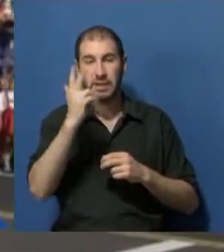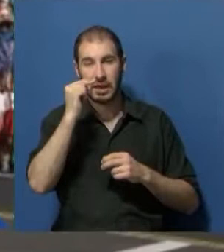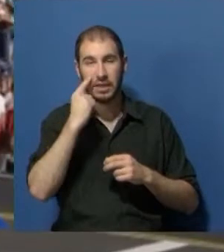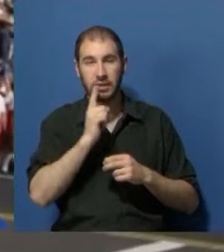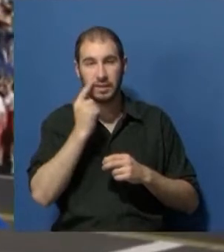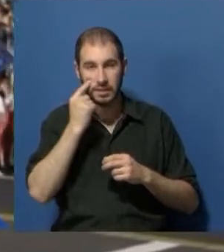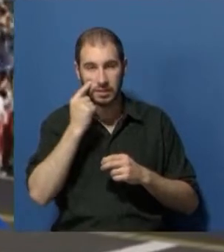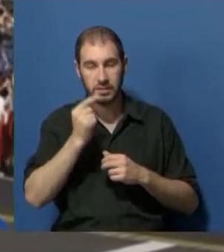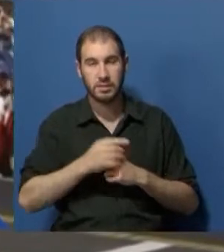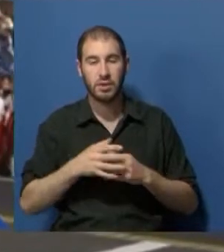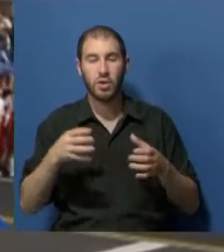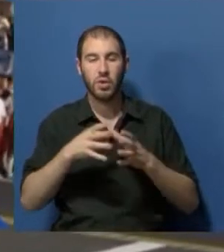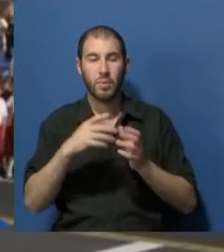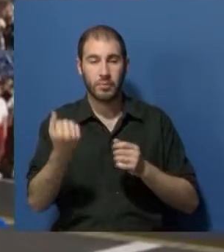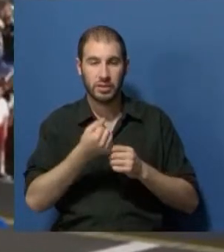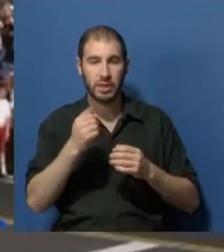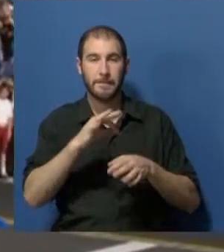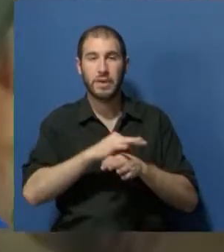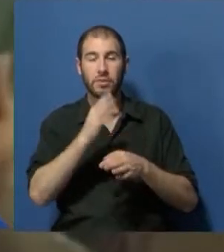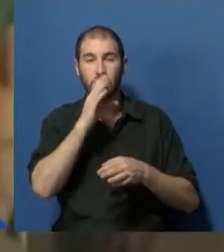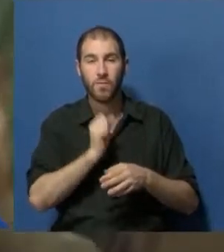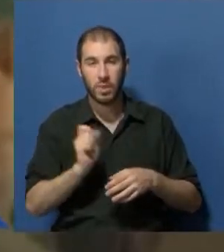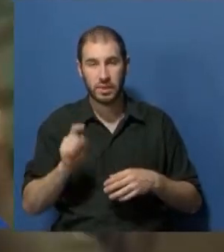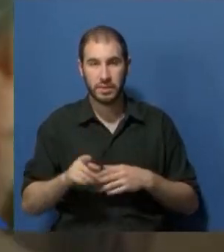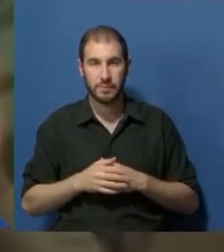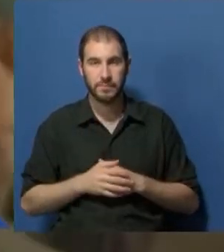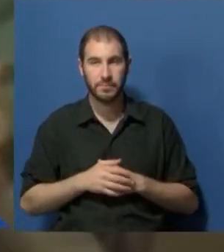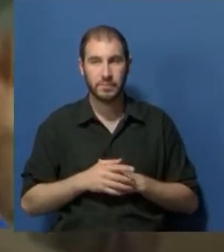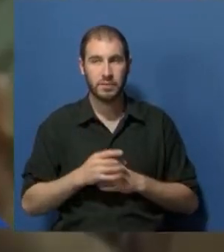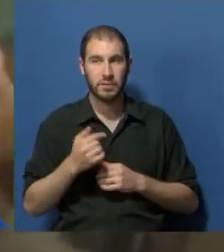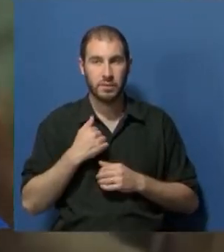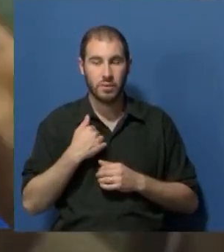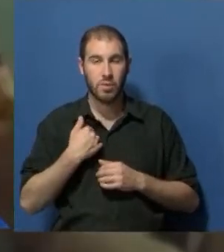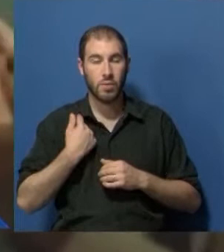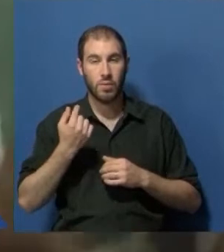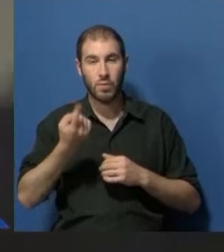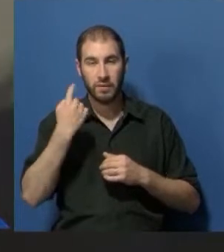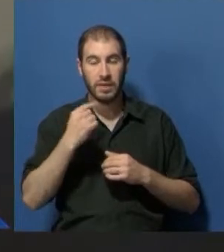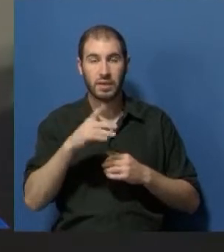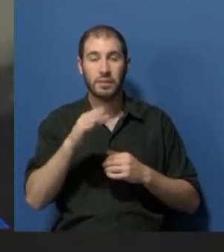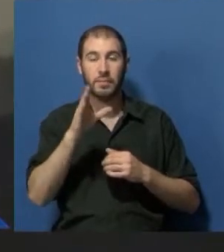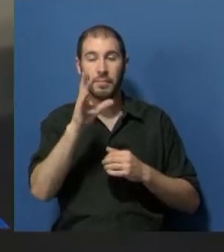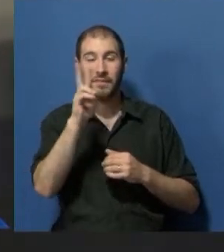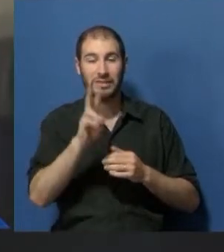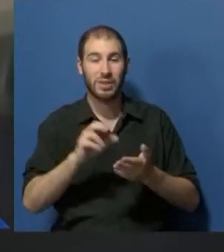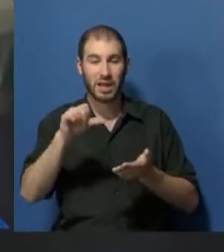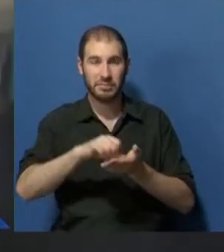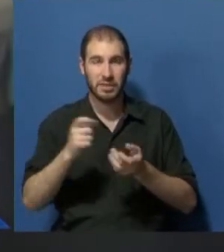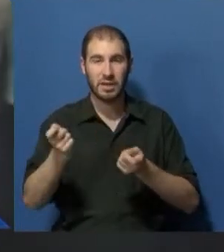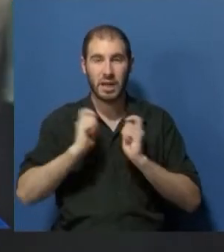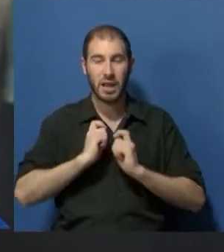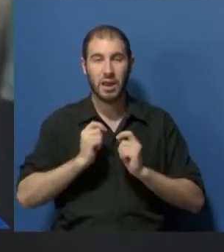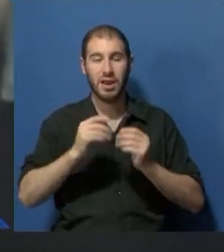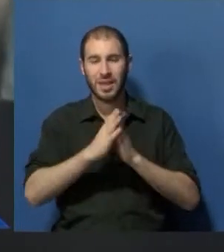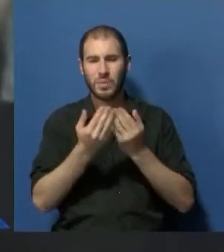delegación inmensa de médicos cubanos. Yo una vez tuvimos la ocasión de estar en Caracas, que nos regalaron un montón